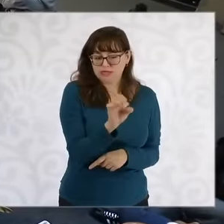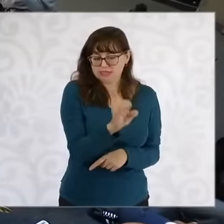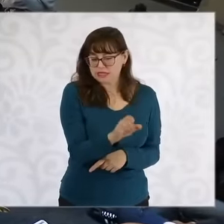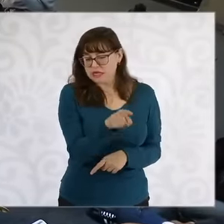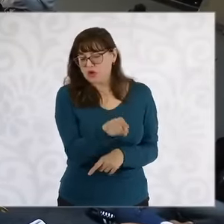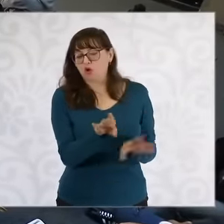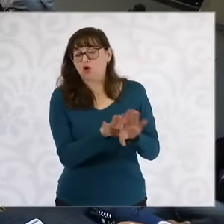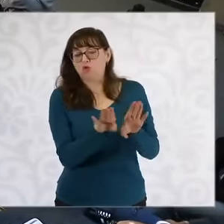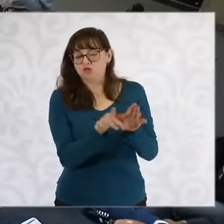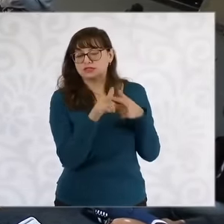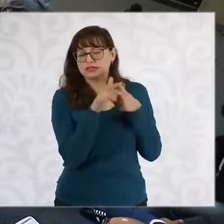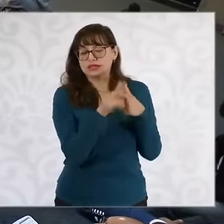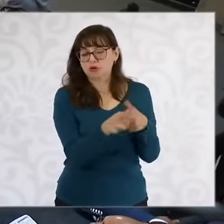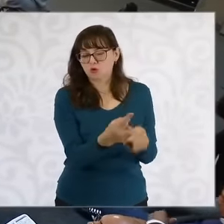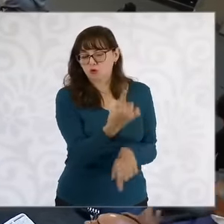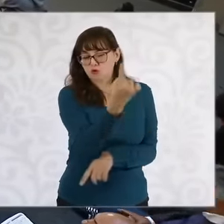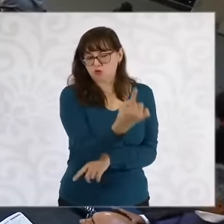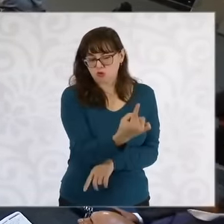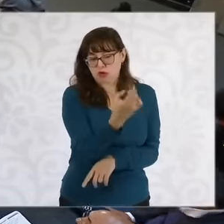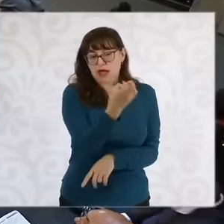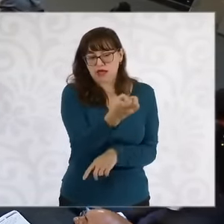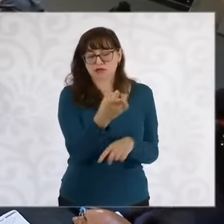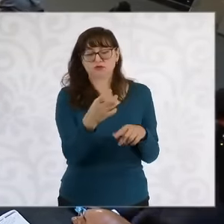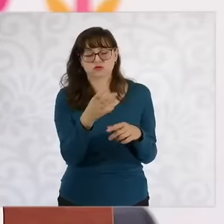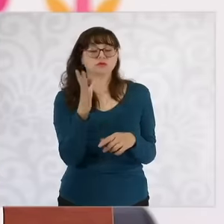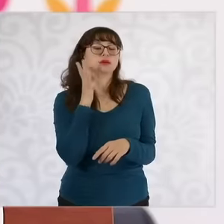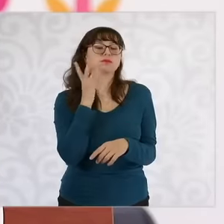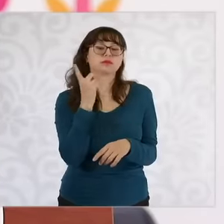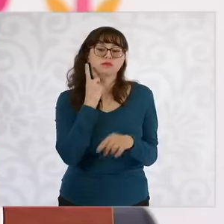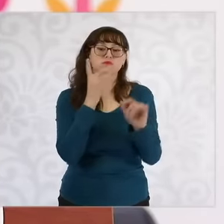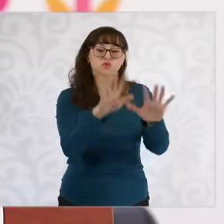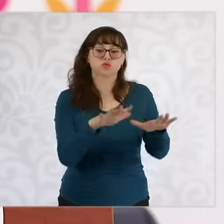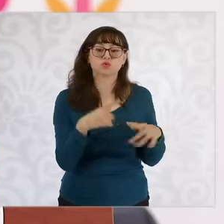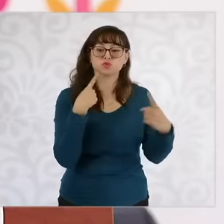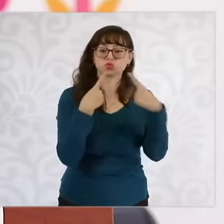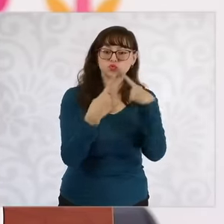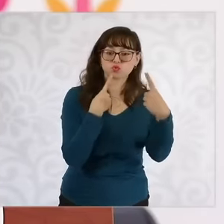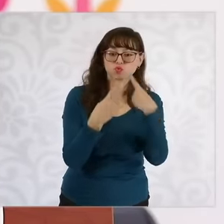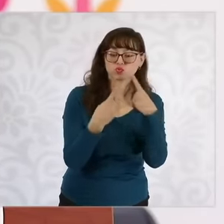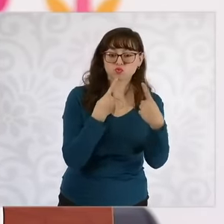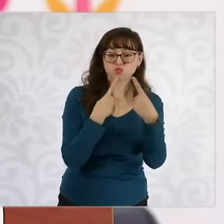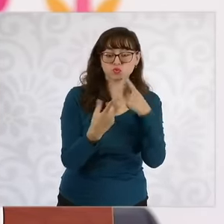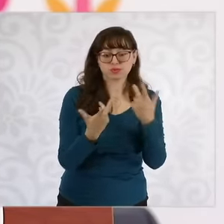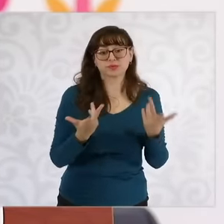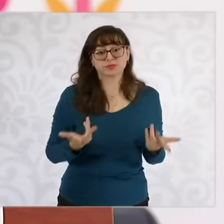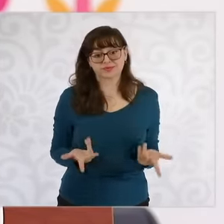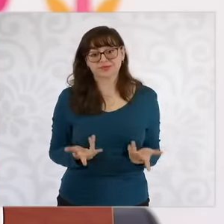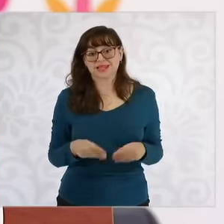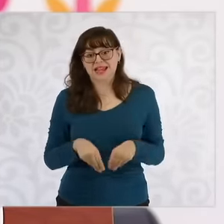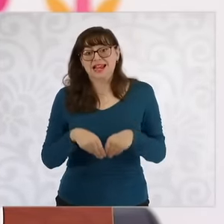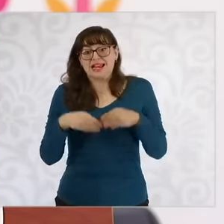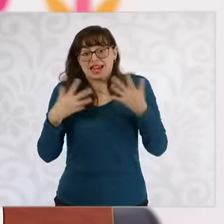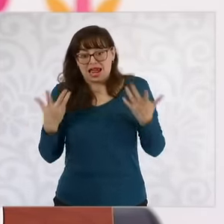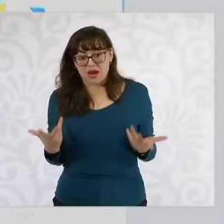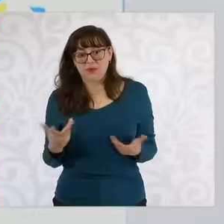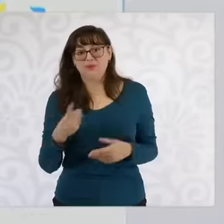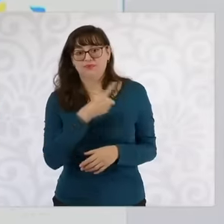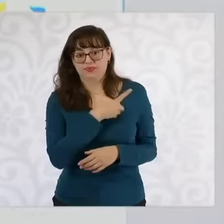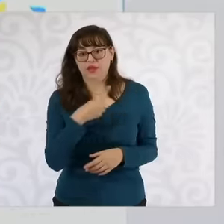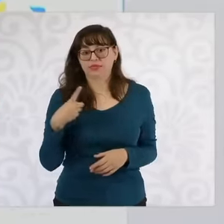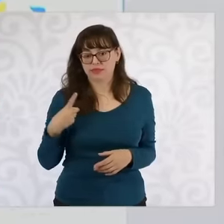discusión en el Congreso y ahí se podrá tomar la decisión y evidentemente se busca pues evitar